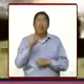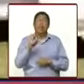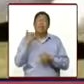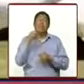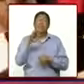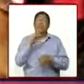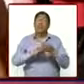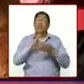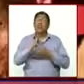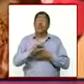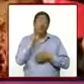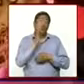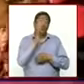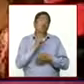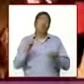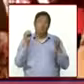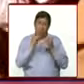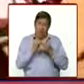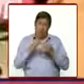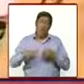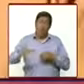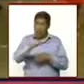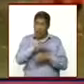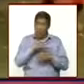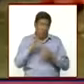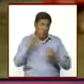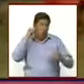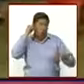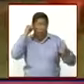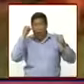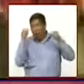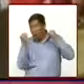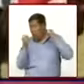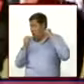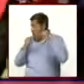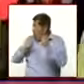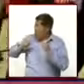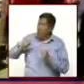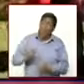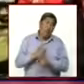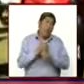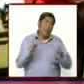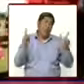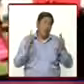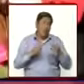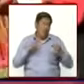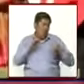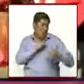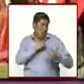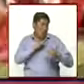de octubre un aniversario más, el bloque de los supercompadres de la morenada Liberación Fanáticos.